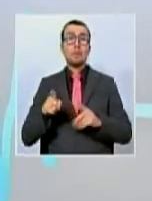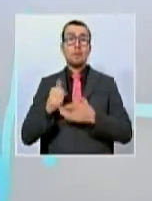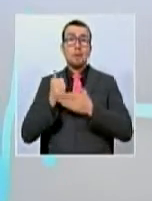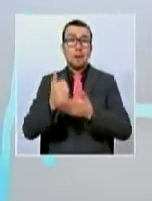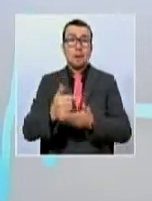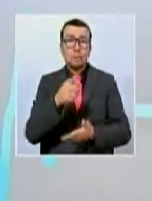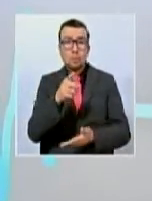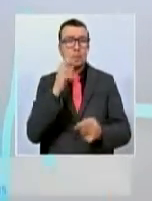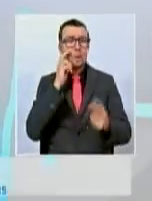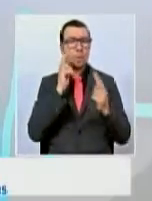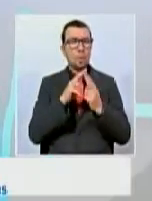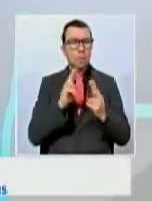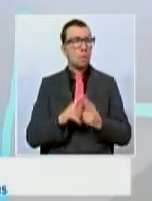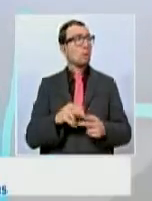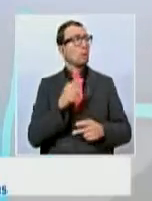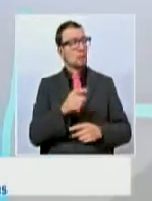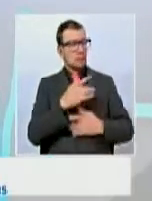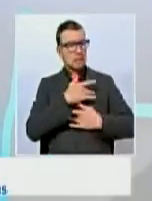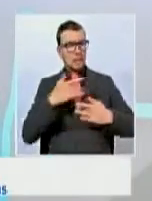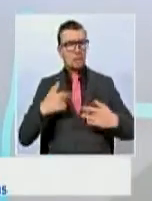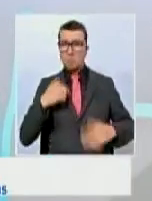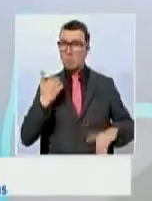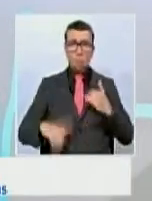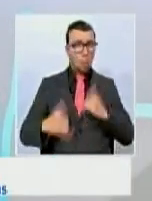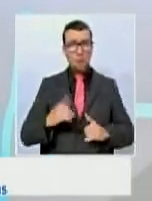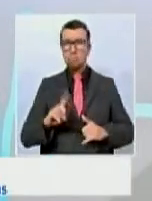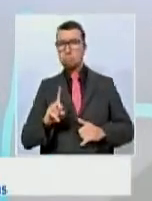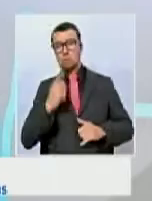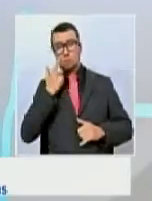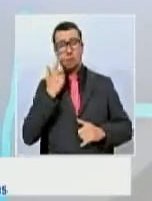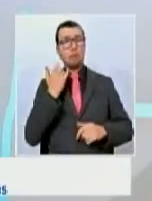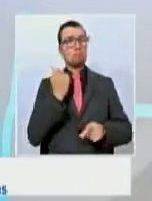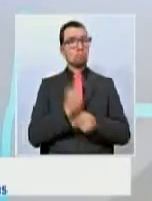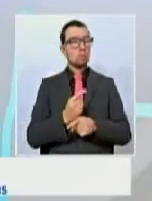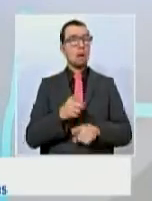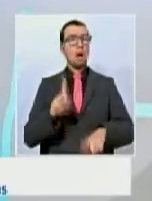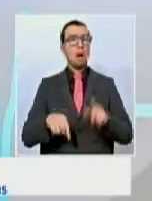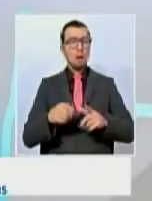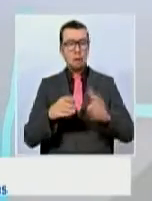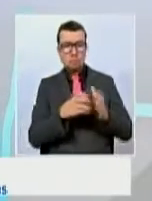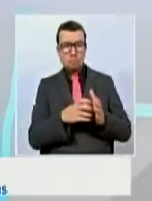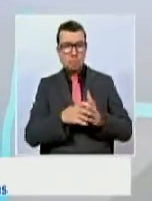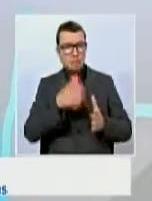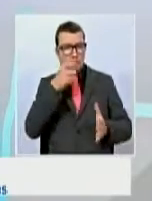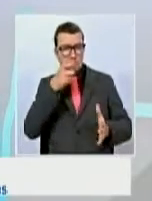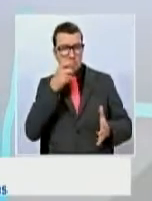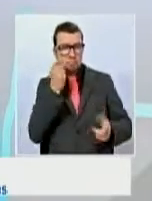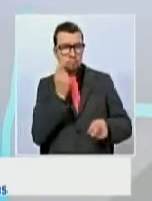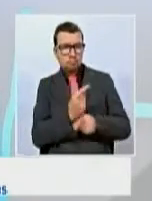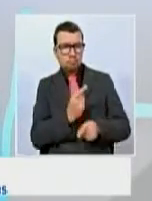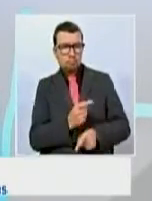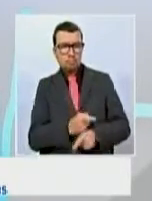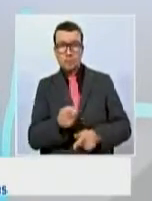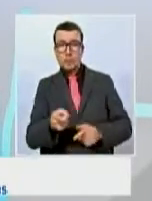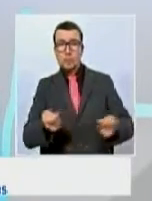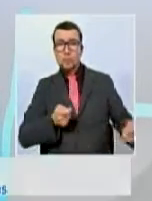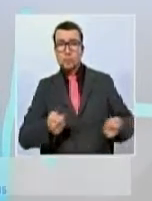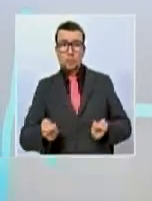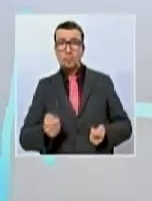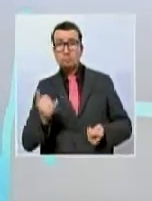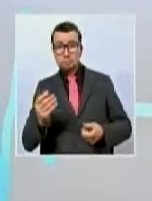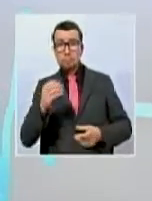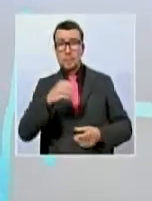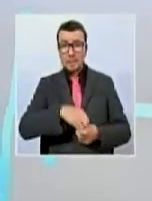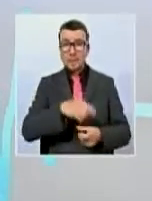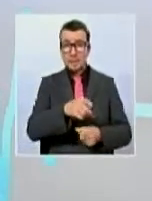Y hay unas reglamentaciones y hay unas entidades que velan y que controlan tiendas